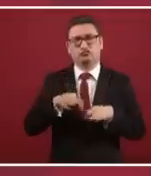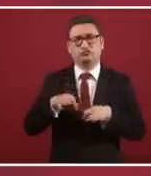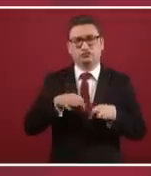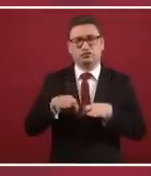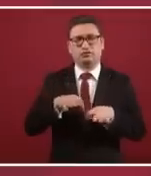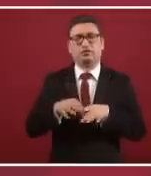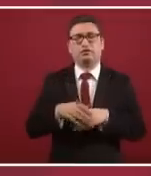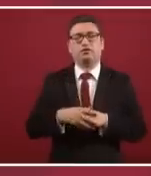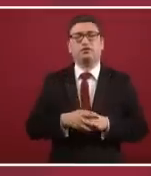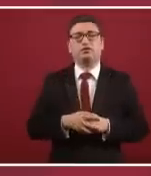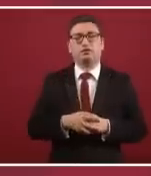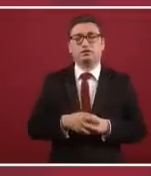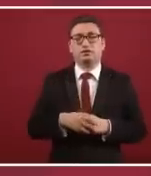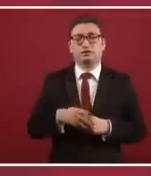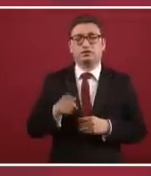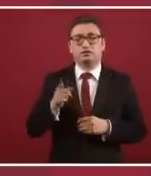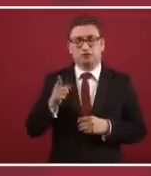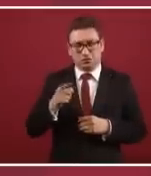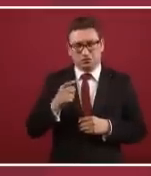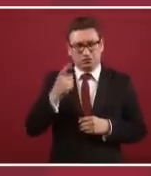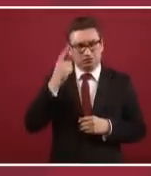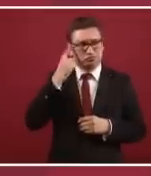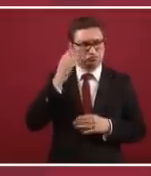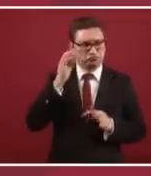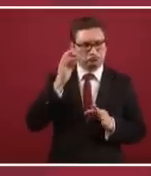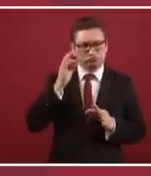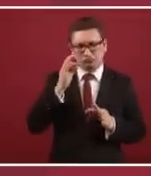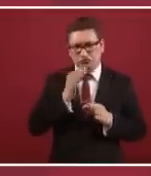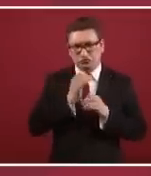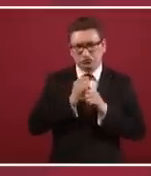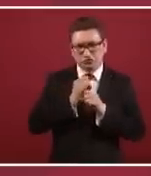muy acucioso,